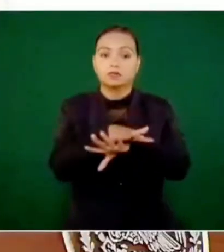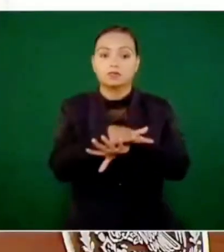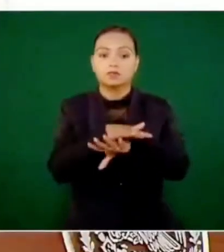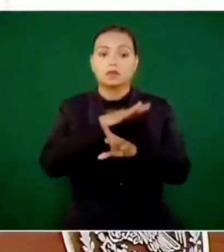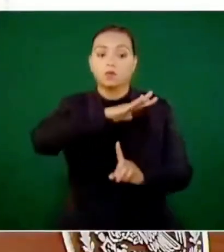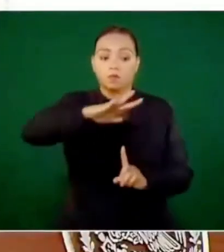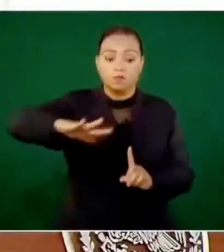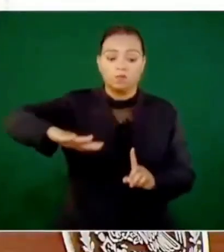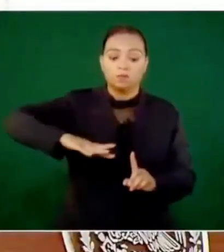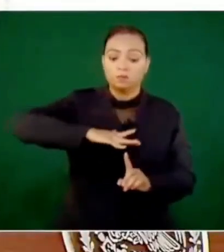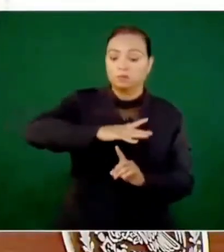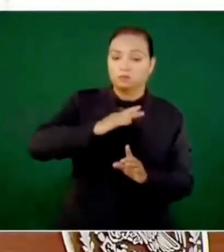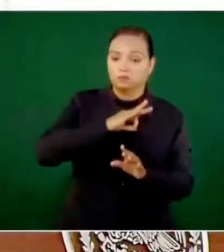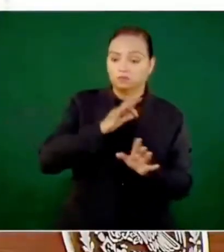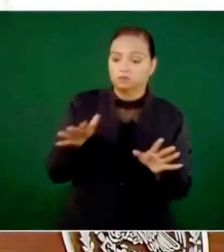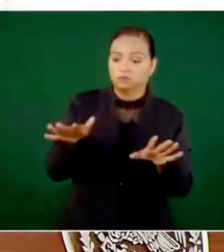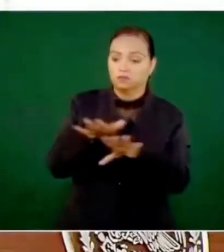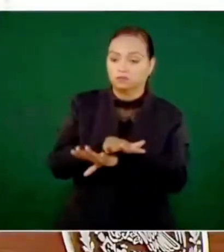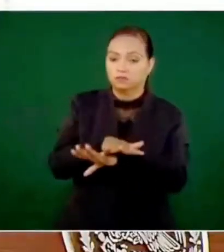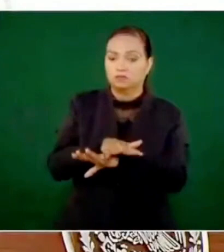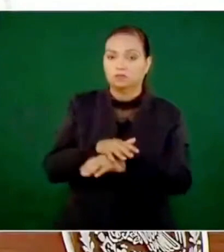circunstancias